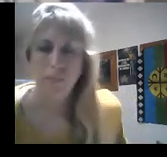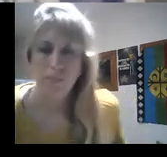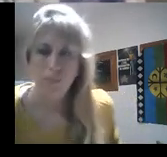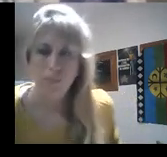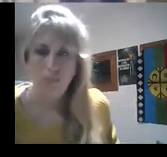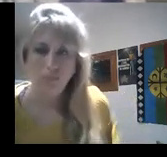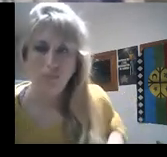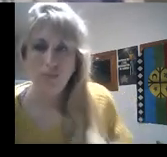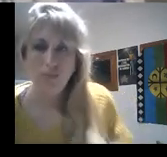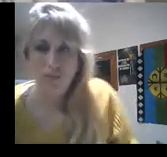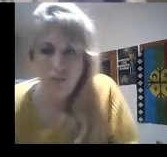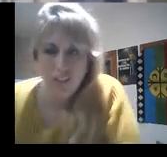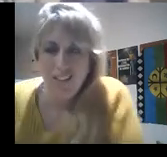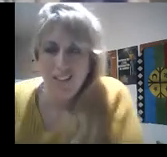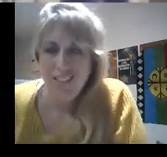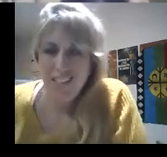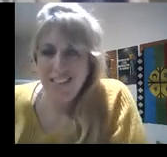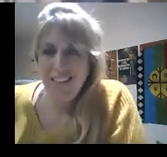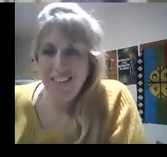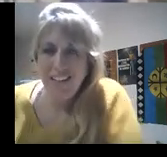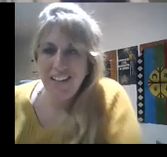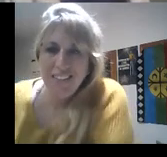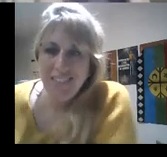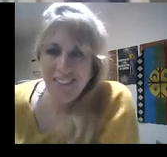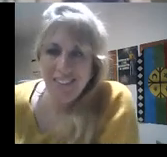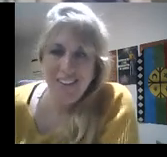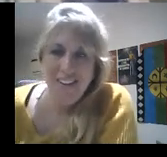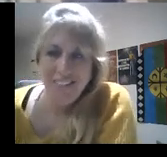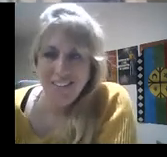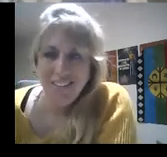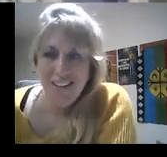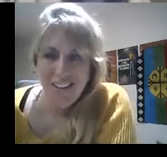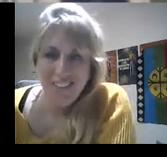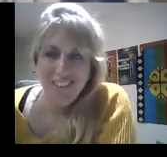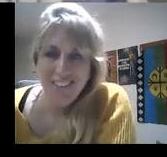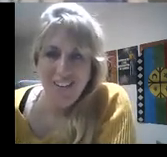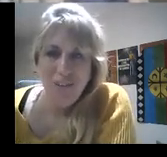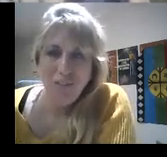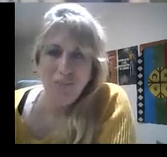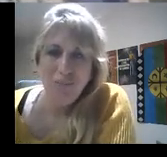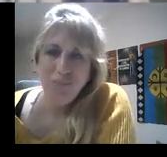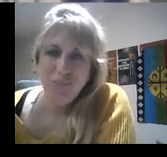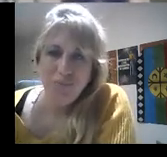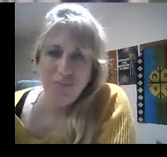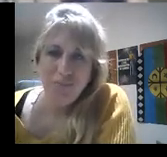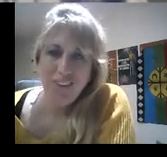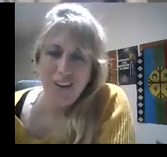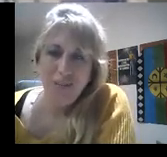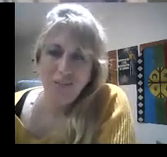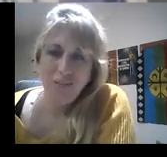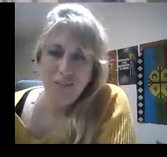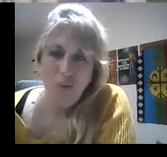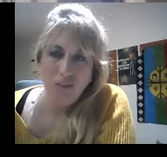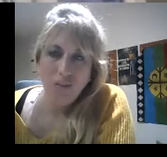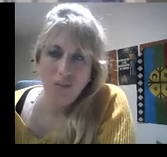jadisíaca, no me sale bien el nombre, de Williamsburg, Hasídica, gracias, Hasídica de Williamsburg en Nueva York,